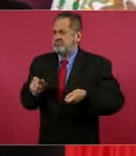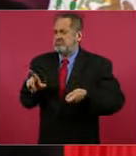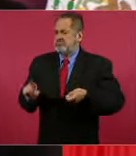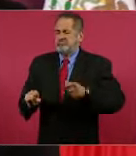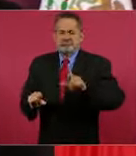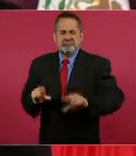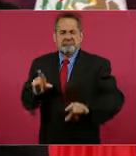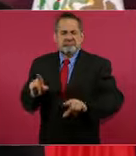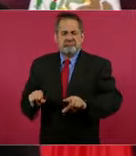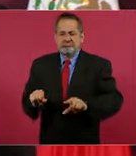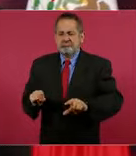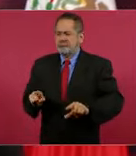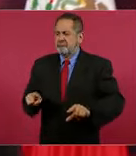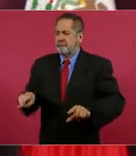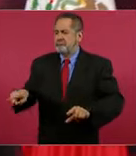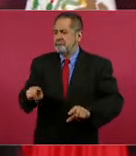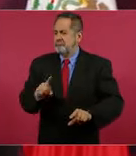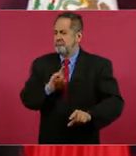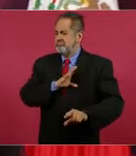producir, generar miedo